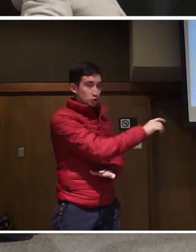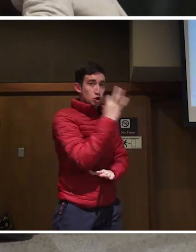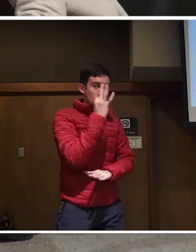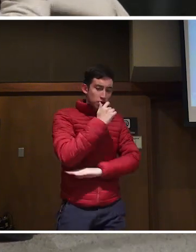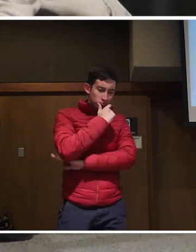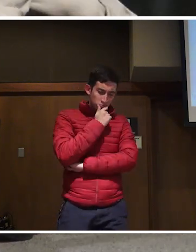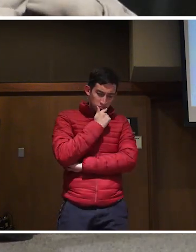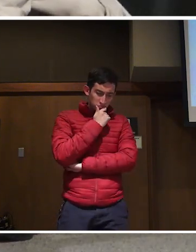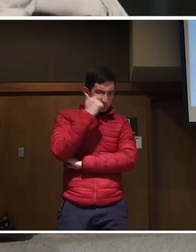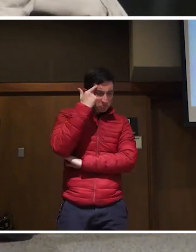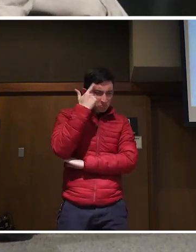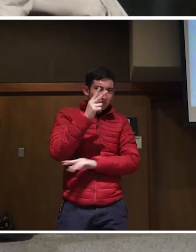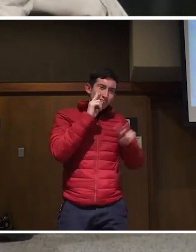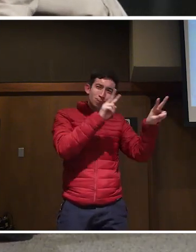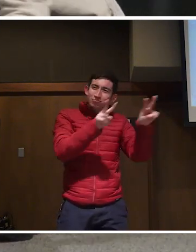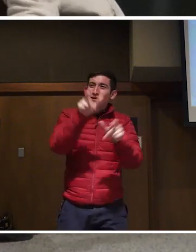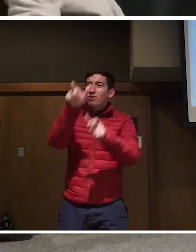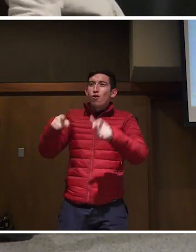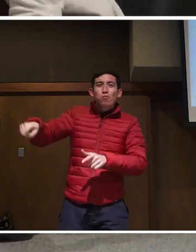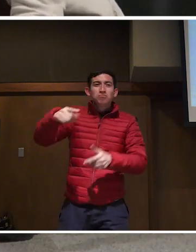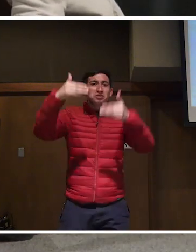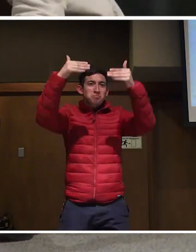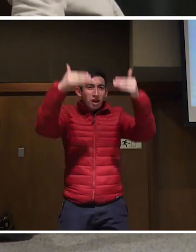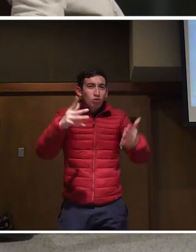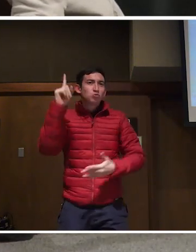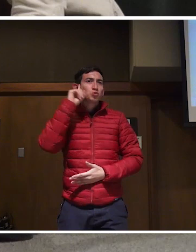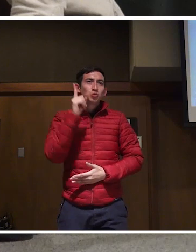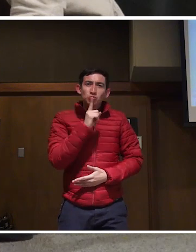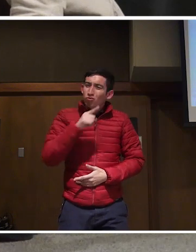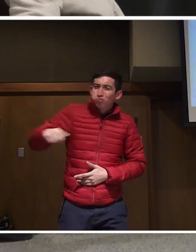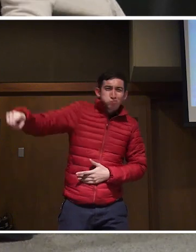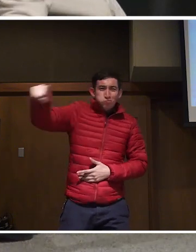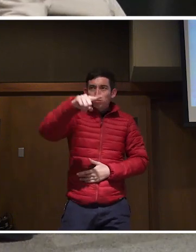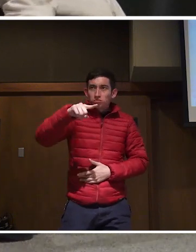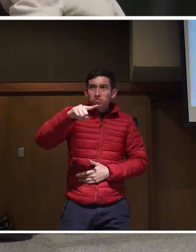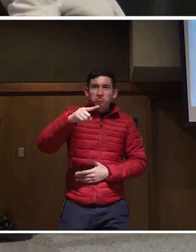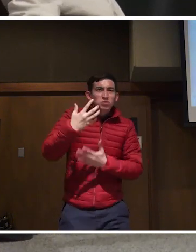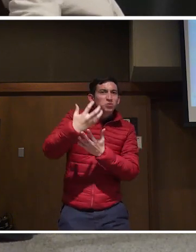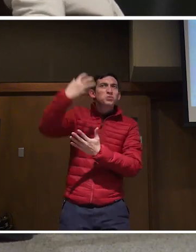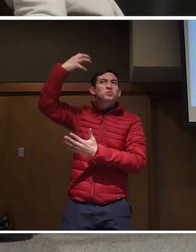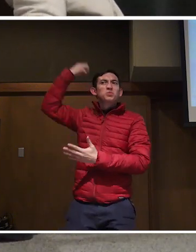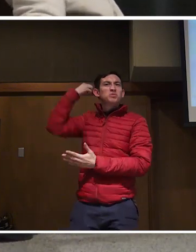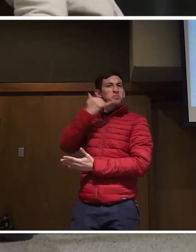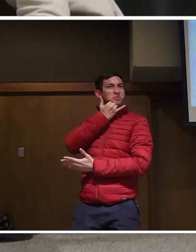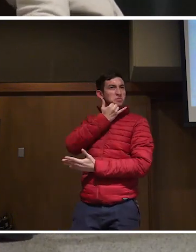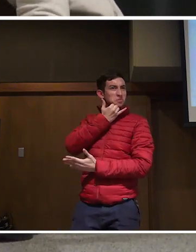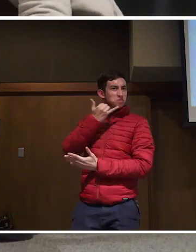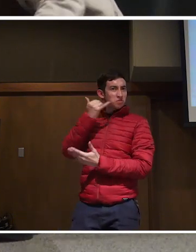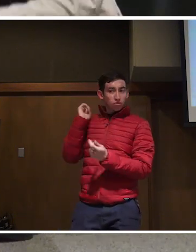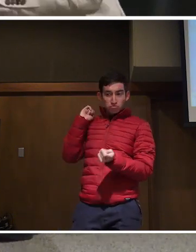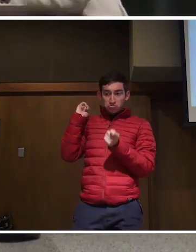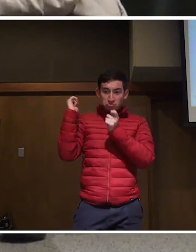encontrado, y pues nos hablaba un poco acerca de la salud y bueno, todos estos cambios que hubo en el siglo, en esos siglos,